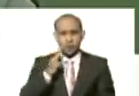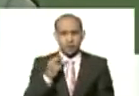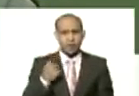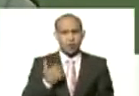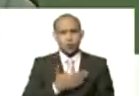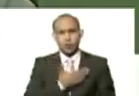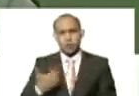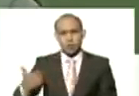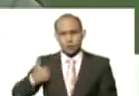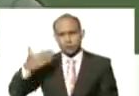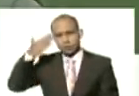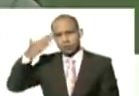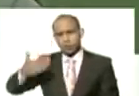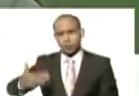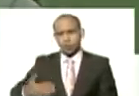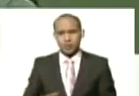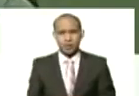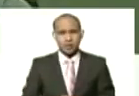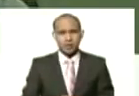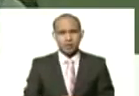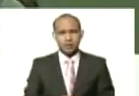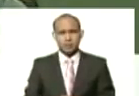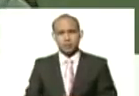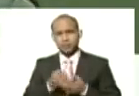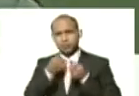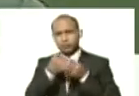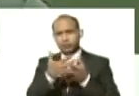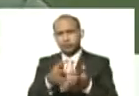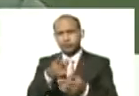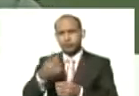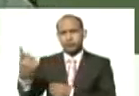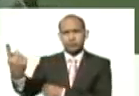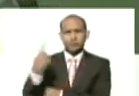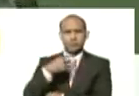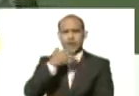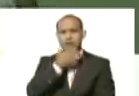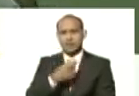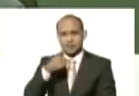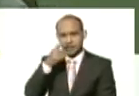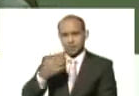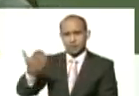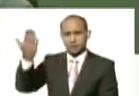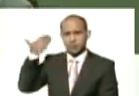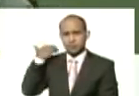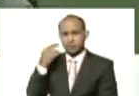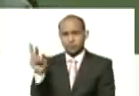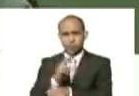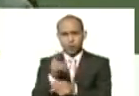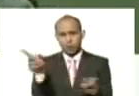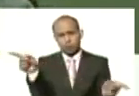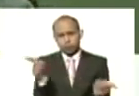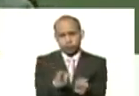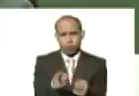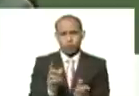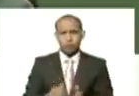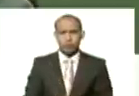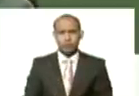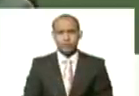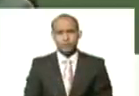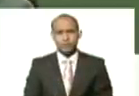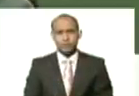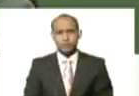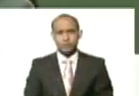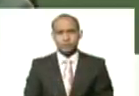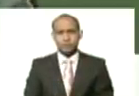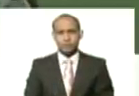mi comandante, en primer lugar, hacer un recuento de las instrucciones que usted nos dio en diciembre, muy rápidamente.